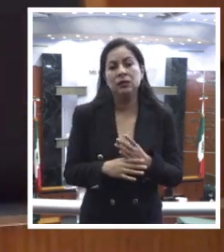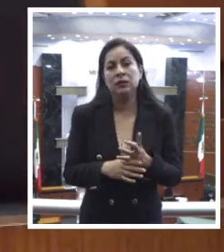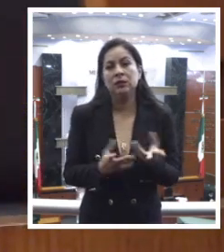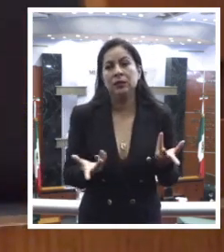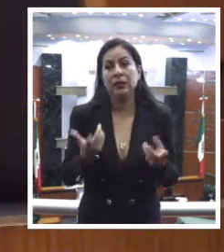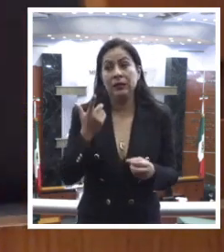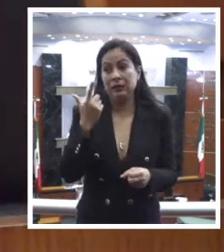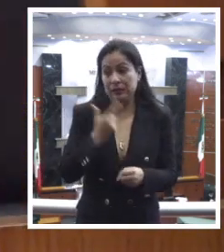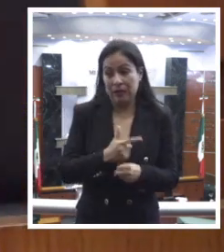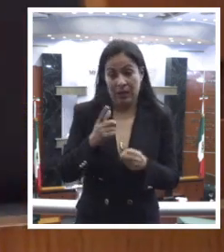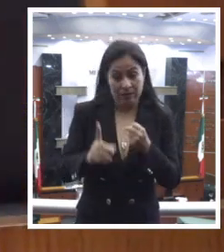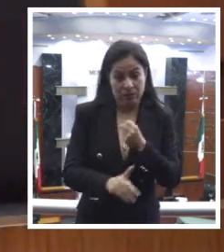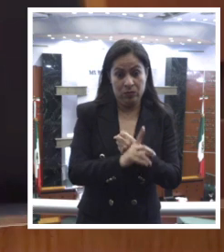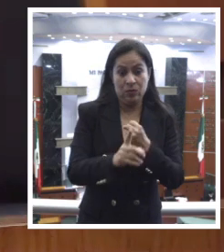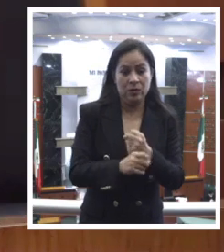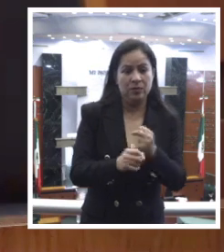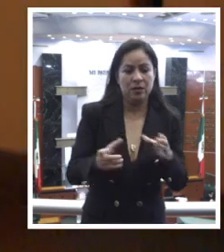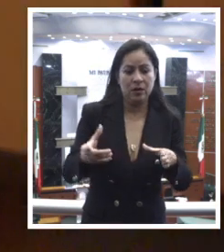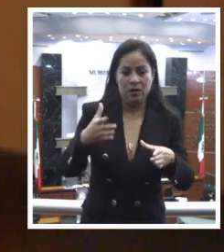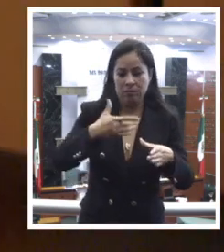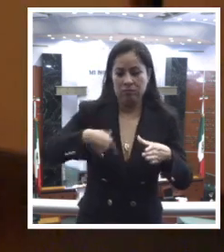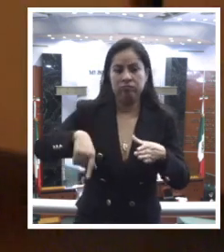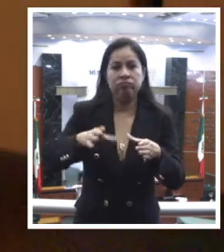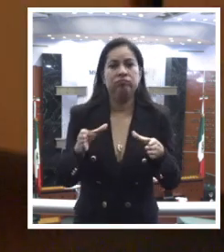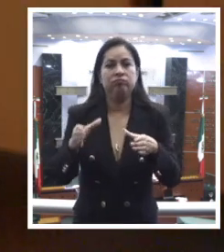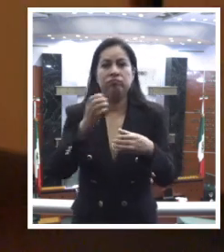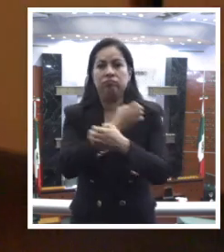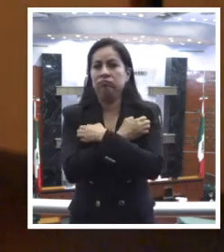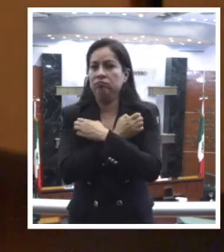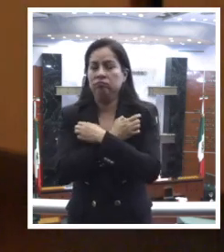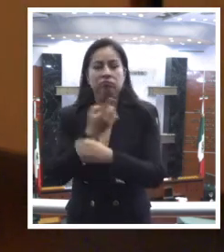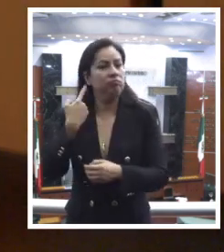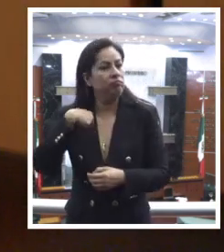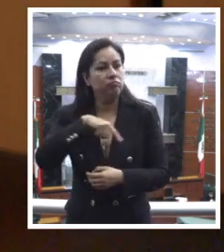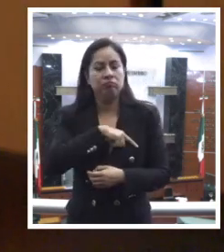ponen en riesgo a la comunidad educativa y nosotros